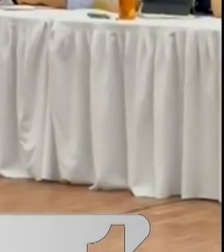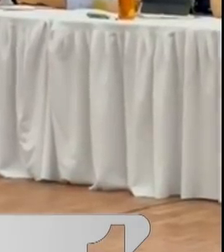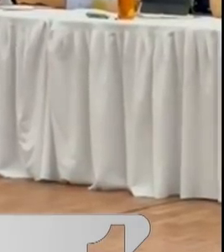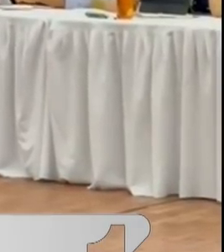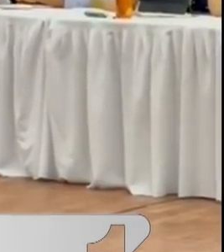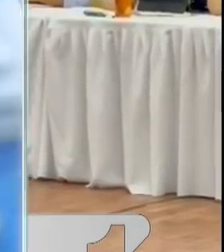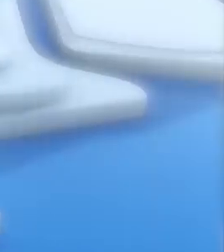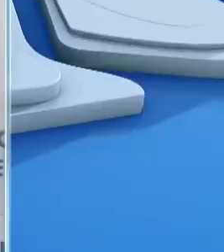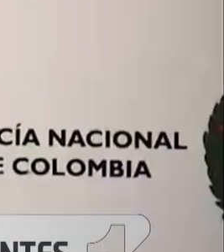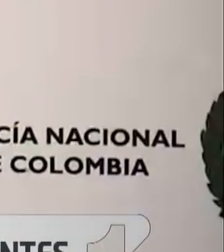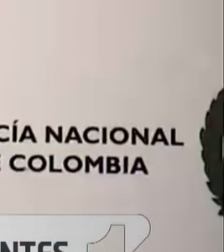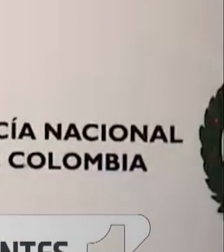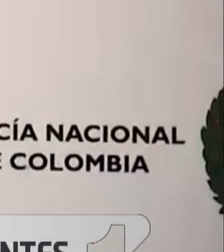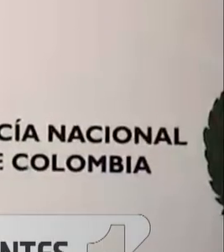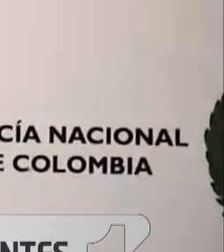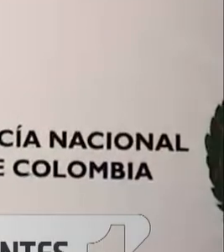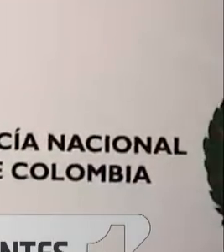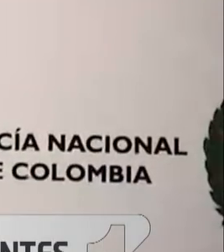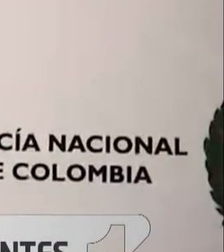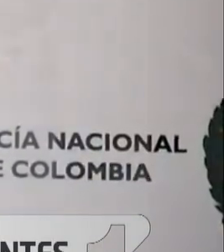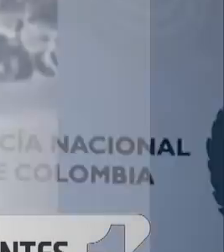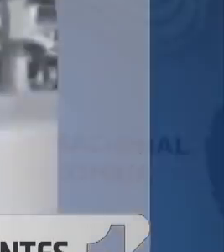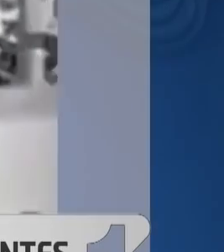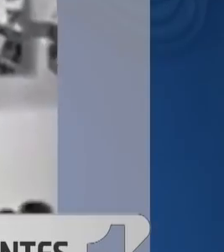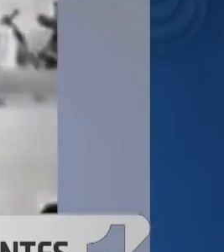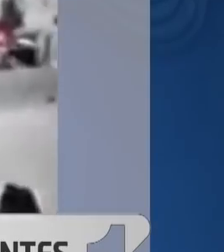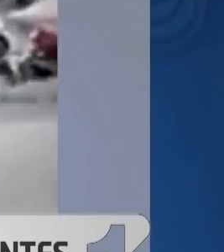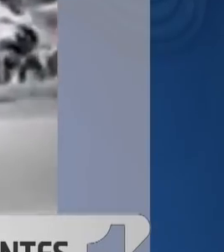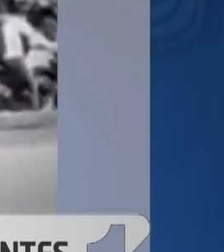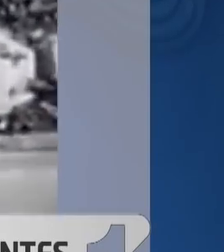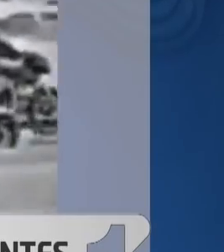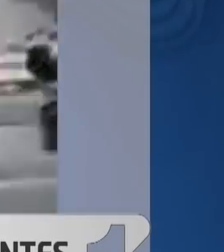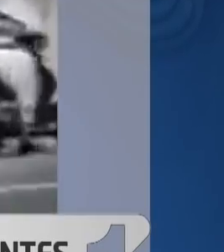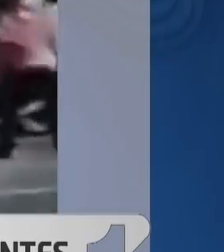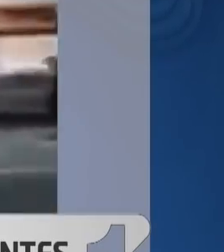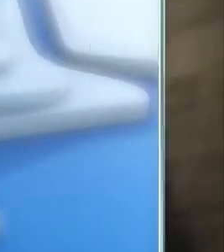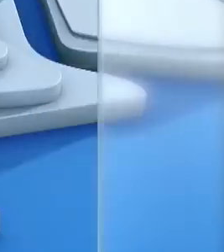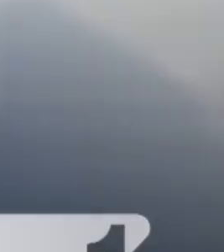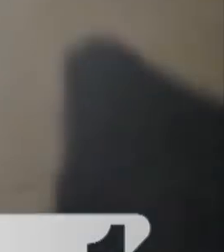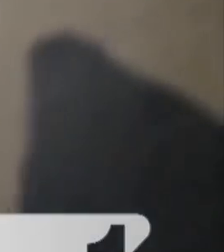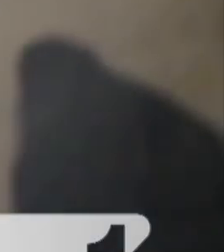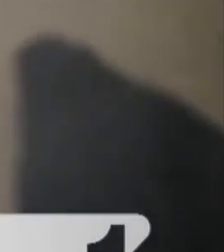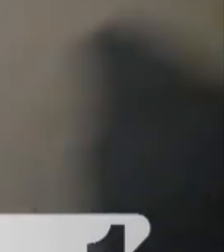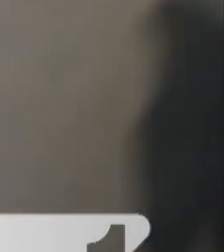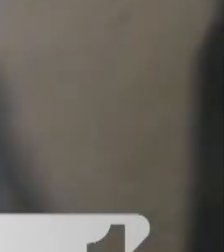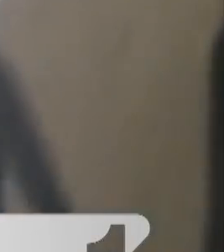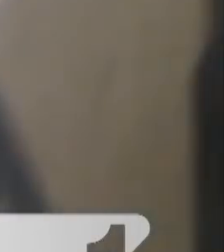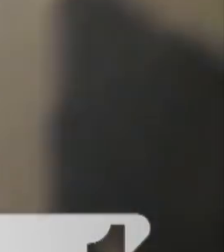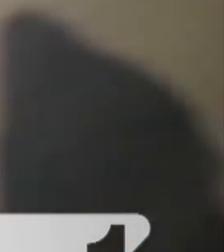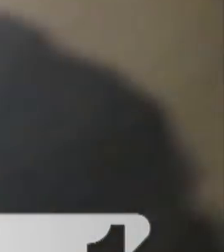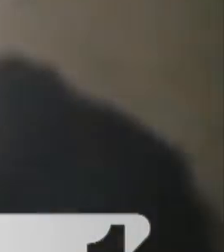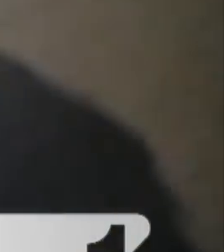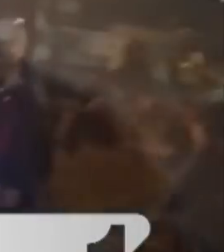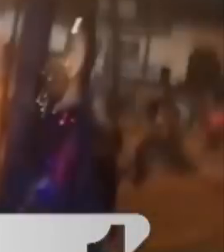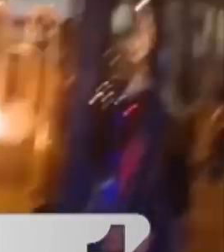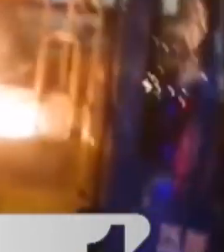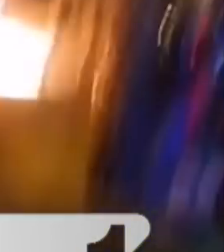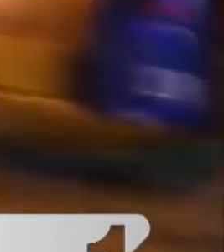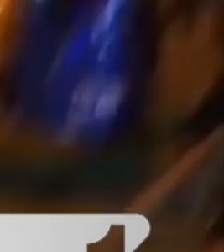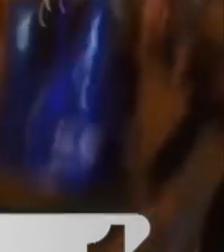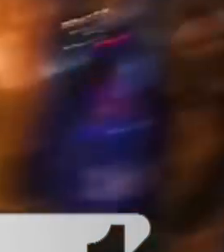su gabinete? Se entrega hombre que dispara contra manifestación en Medellín. Daños en Transmilenio cuestan más